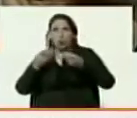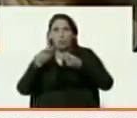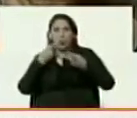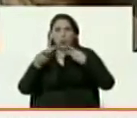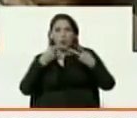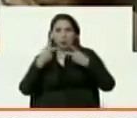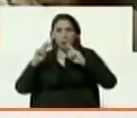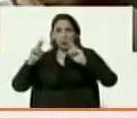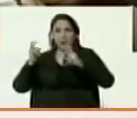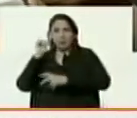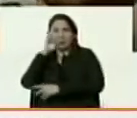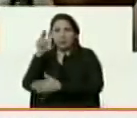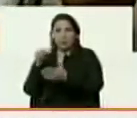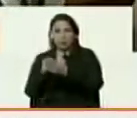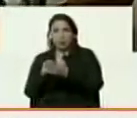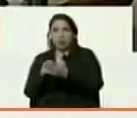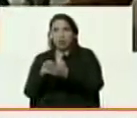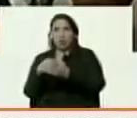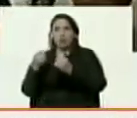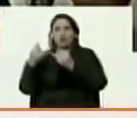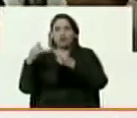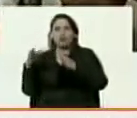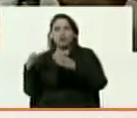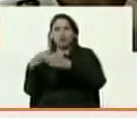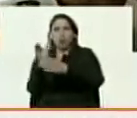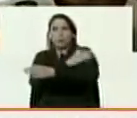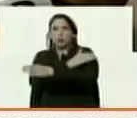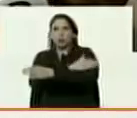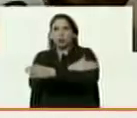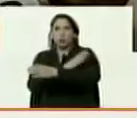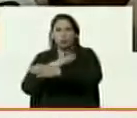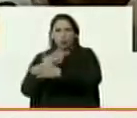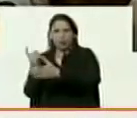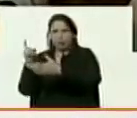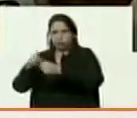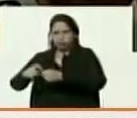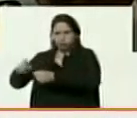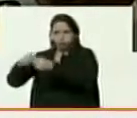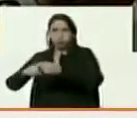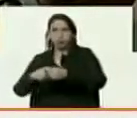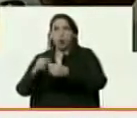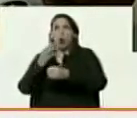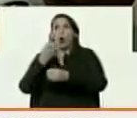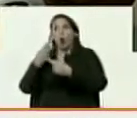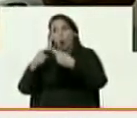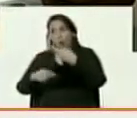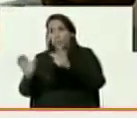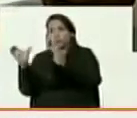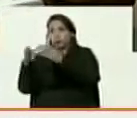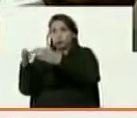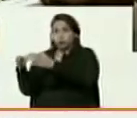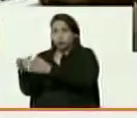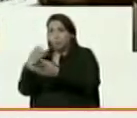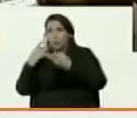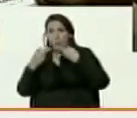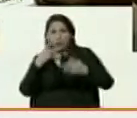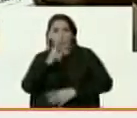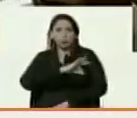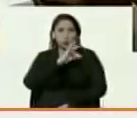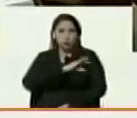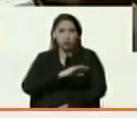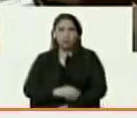¿Otros sectores de oposición se espera que se integren a esta mesa? Bueno, hay otros sectores, organizaciones políticas, organizaciones sociales,